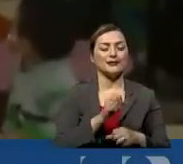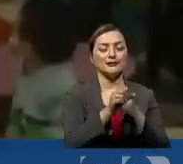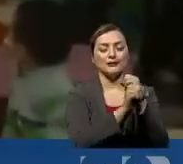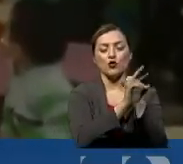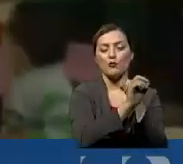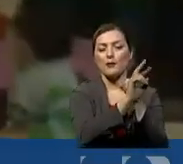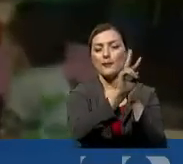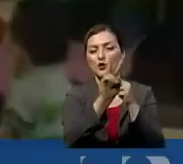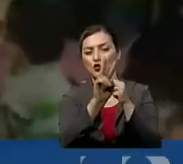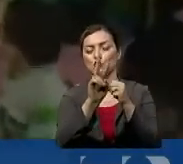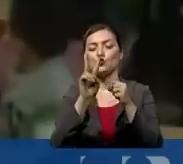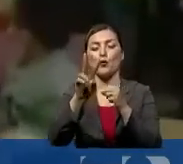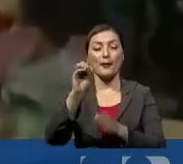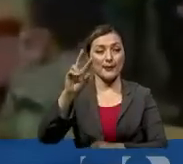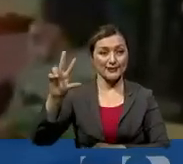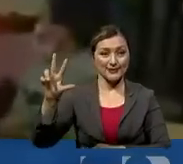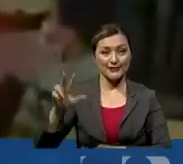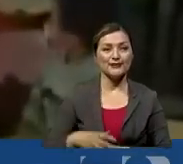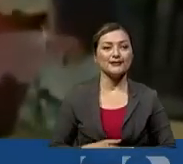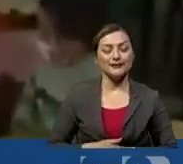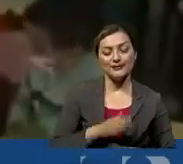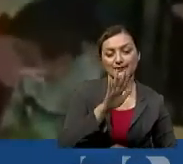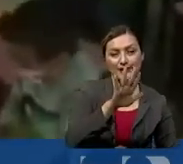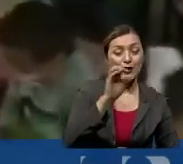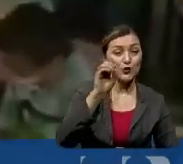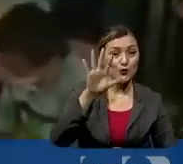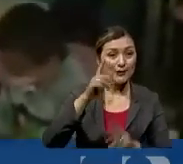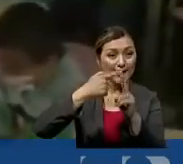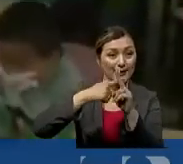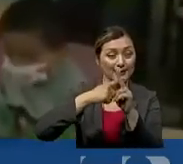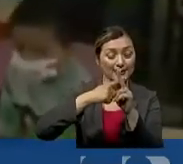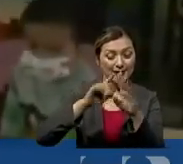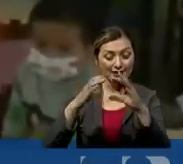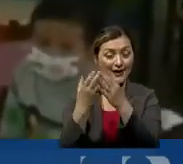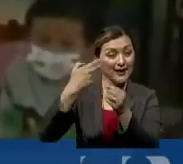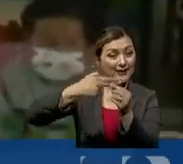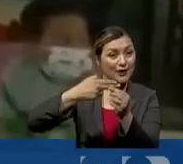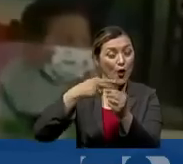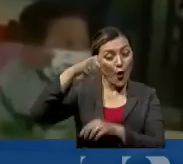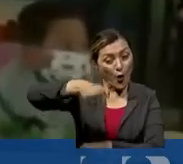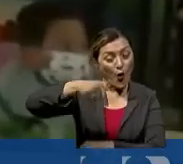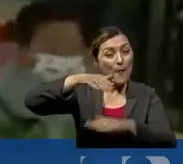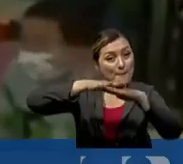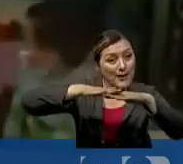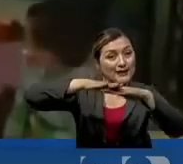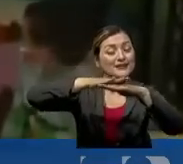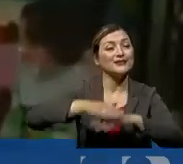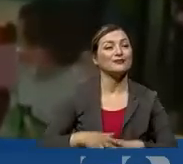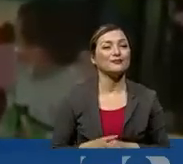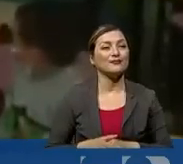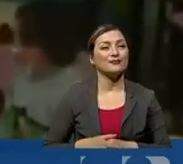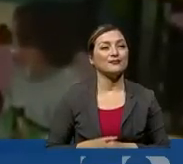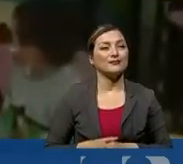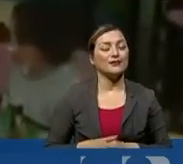escolar 2022-2023. Y de esos, 505 inician clases el día de hoy porque son los de bachillerato y, como ya están viendo, los de